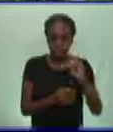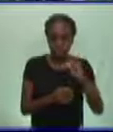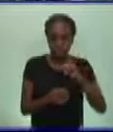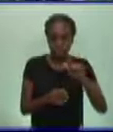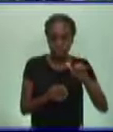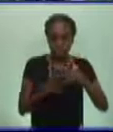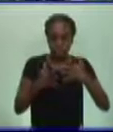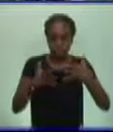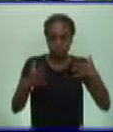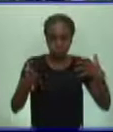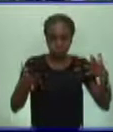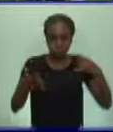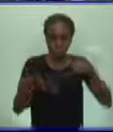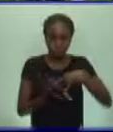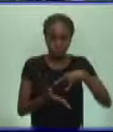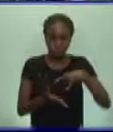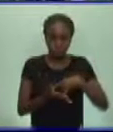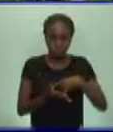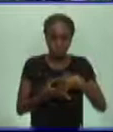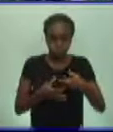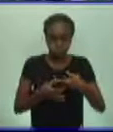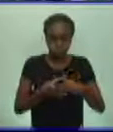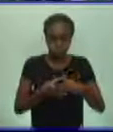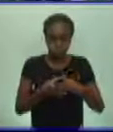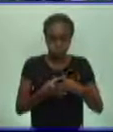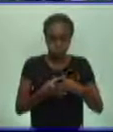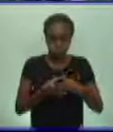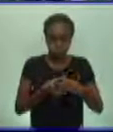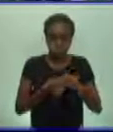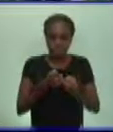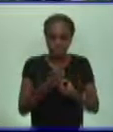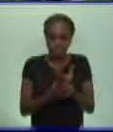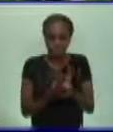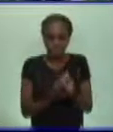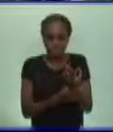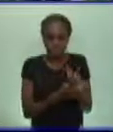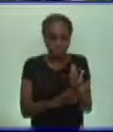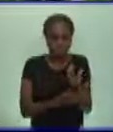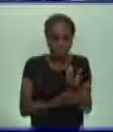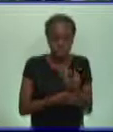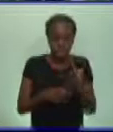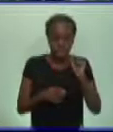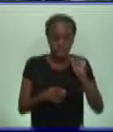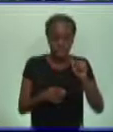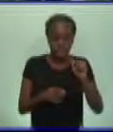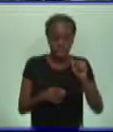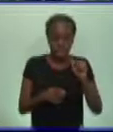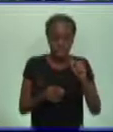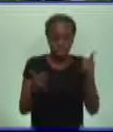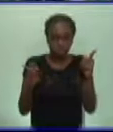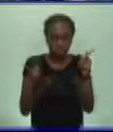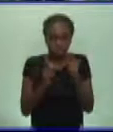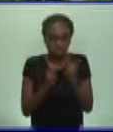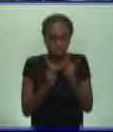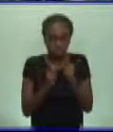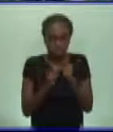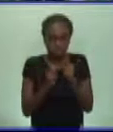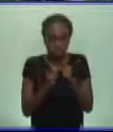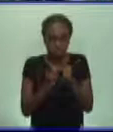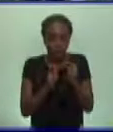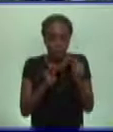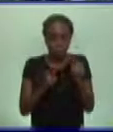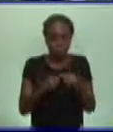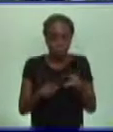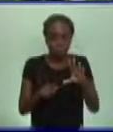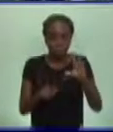con muchas ramas. Fíjense que este fruto, aunque se da en ramilletes, es pequeño. Por eso les